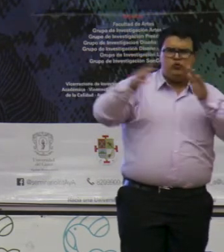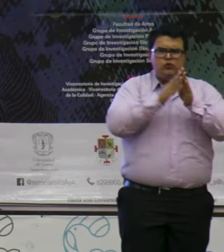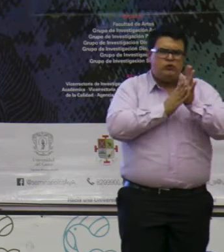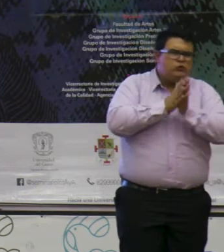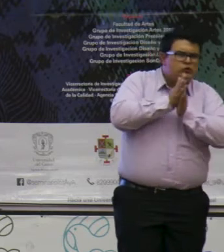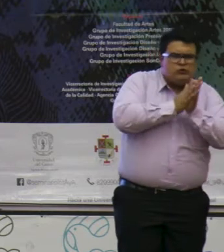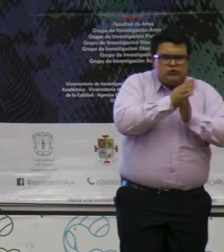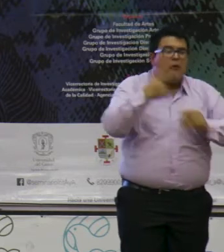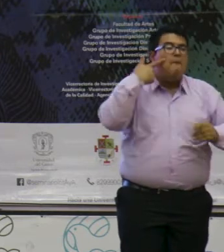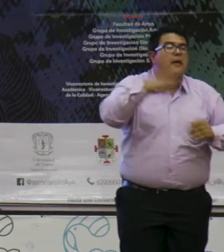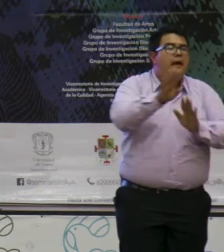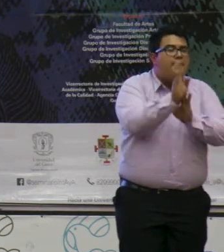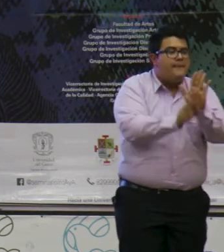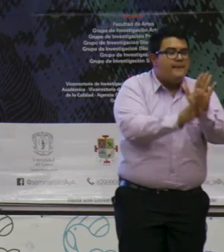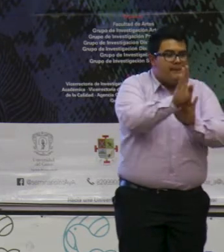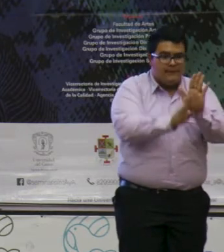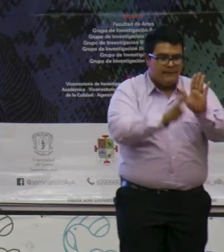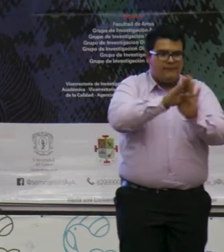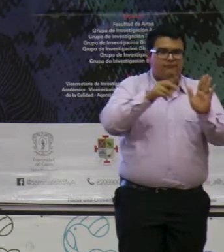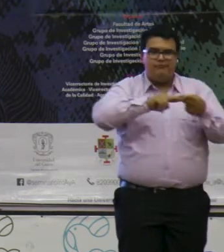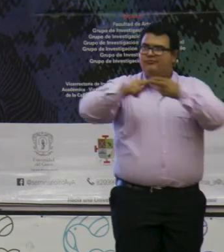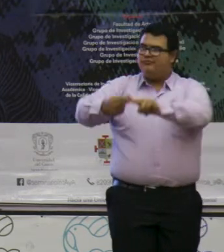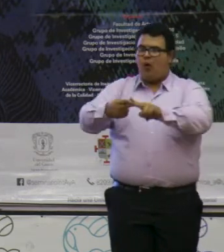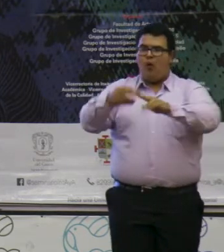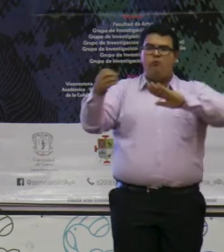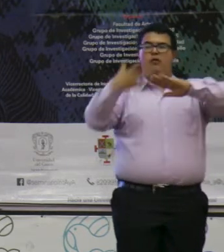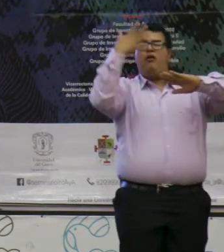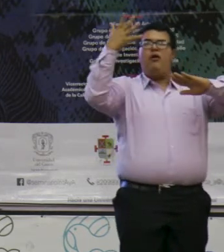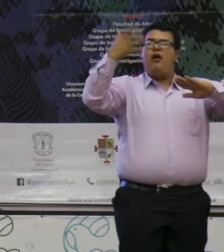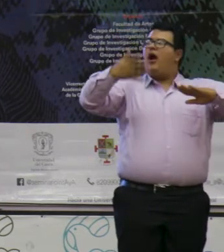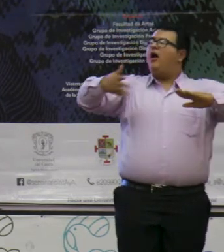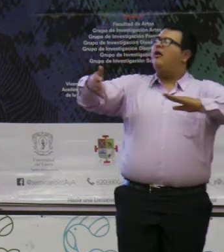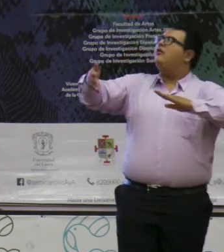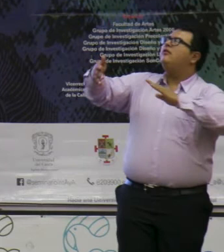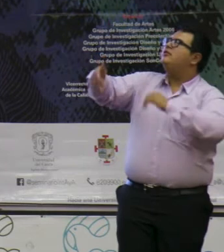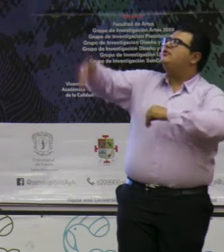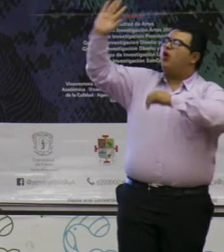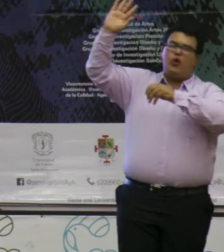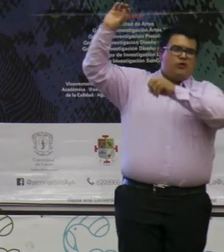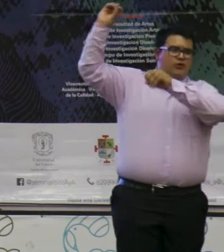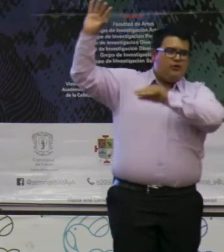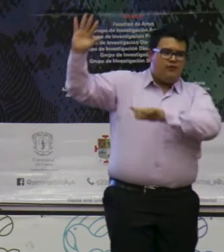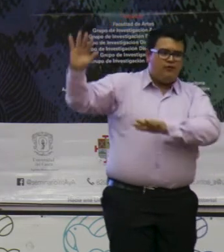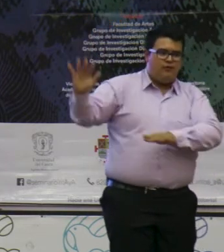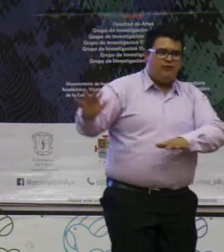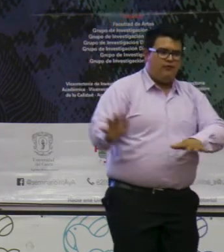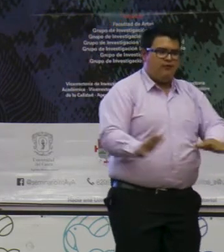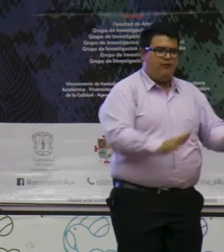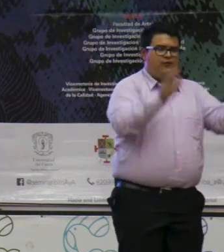casi que la noción bíblica cuando se habla de ilustración, es decir, hubo la palabra y la palabra gestó la imagen. Es una cosa